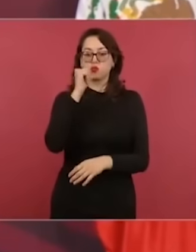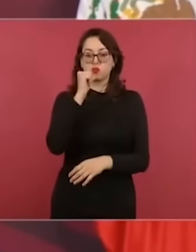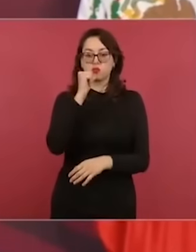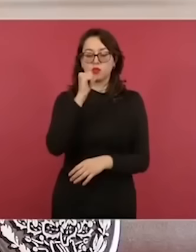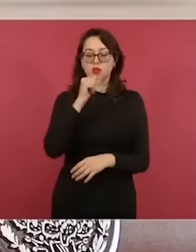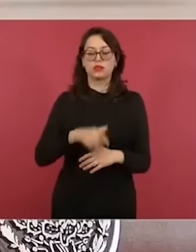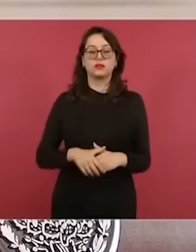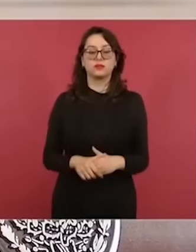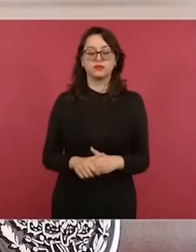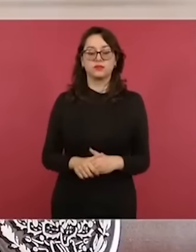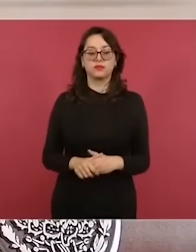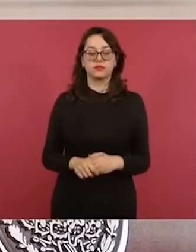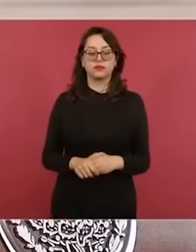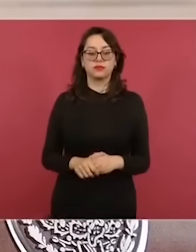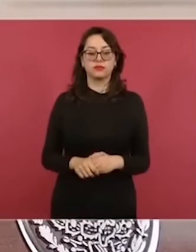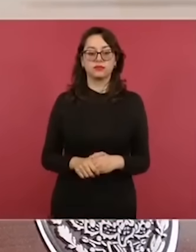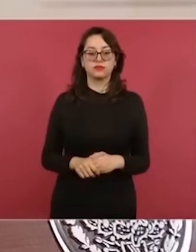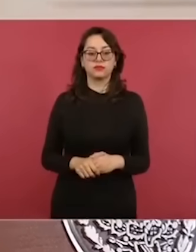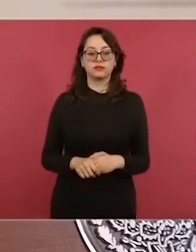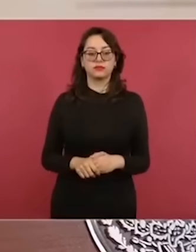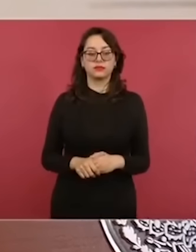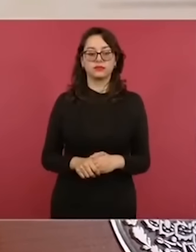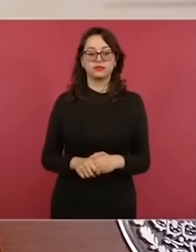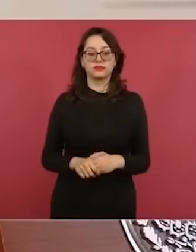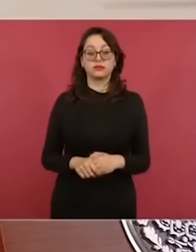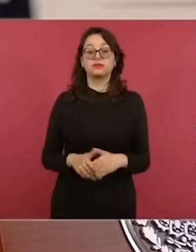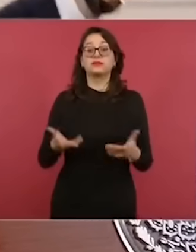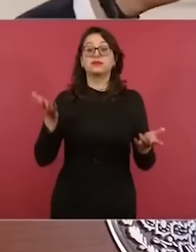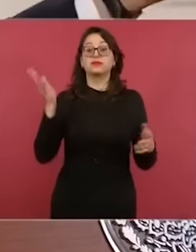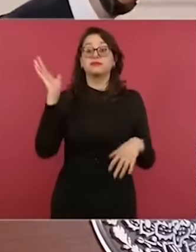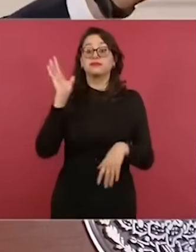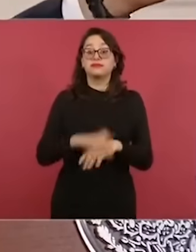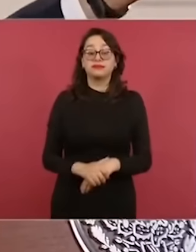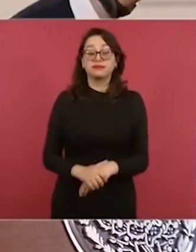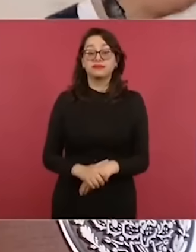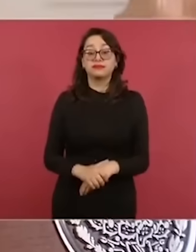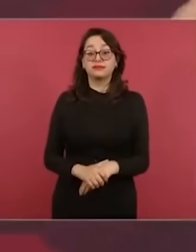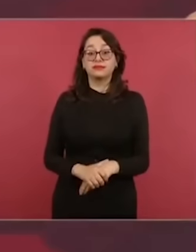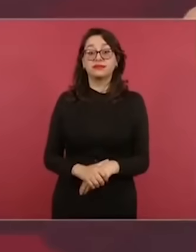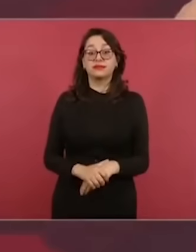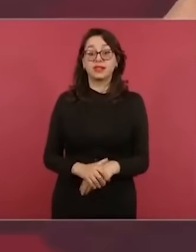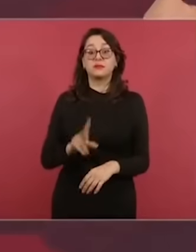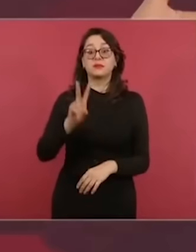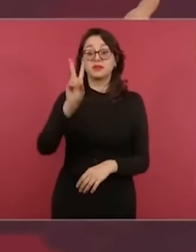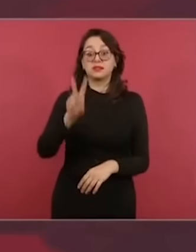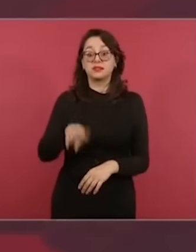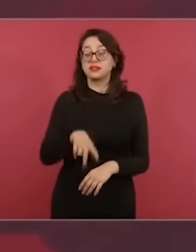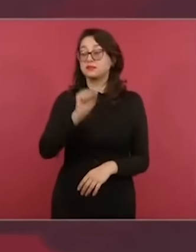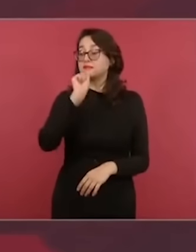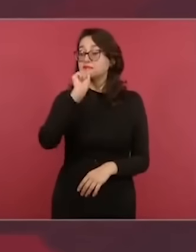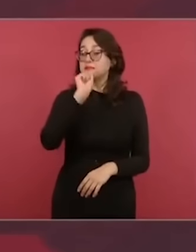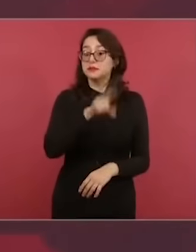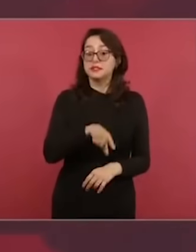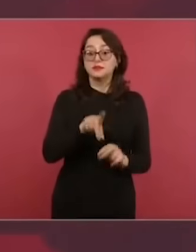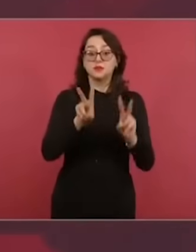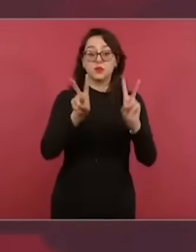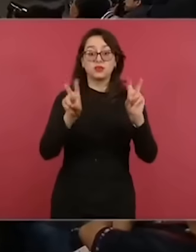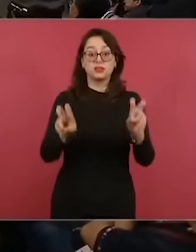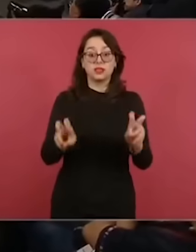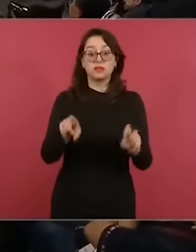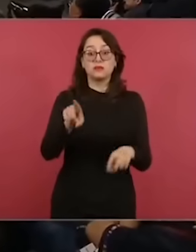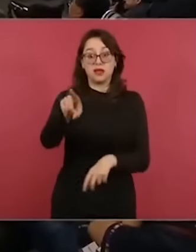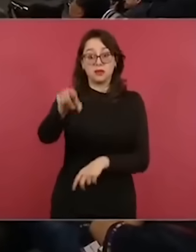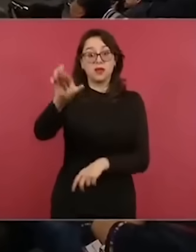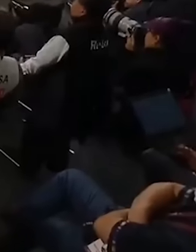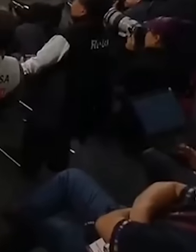este han me notificaron Ah claro si es que es parte de lo mismo ya no me acordaba yo qué